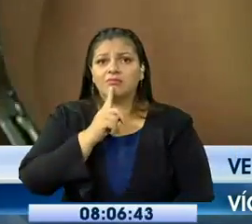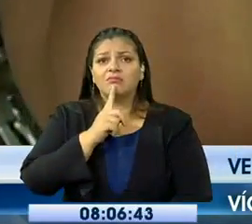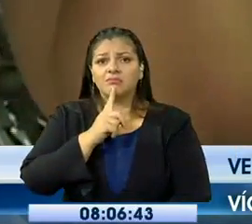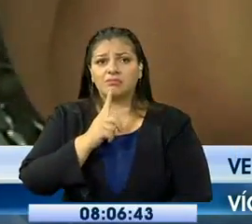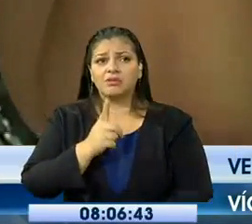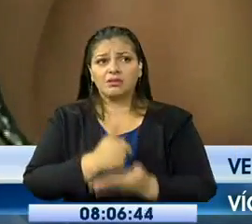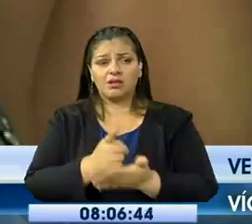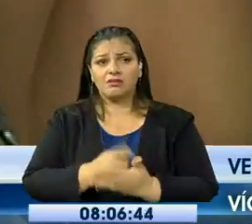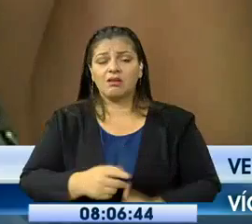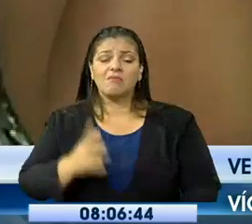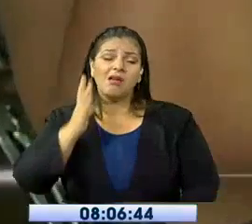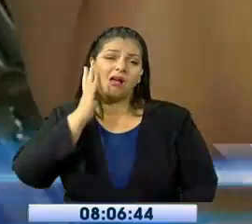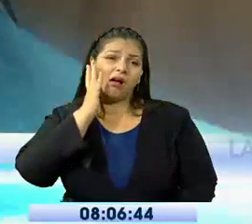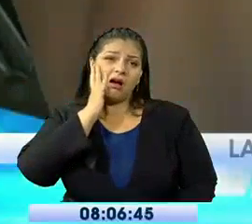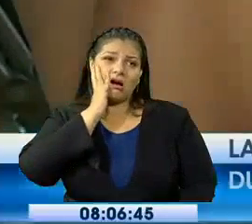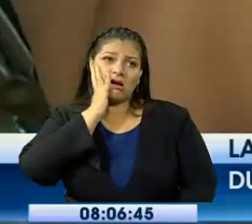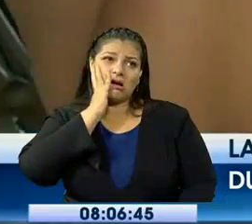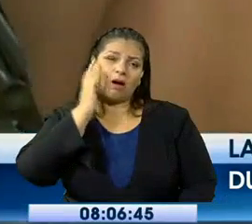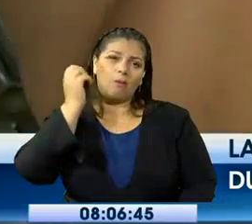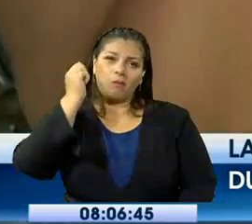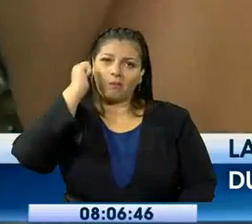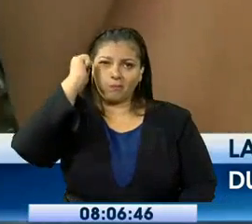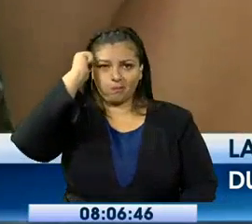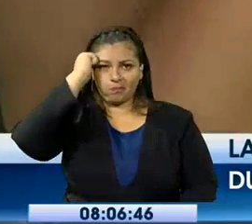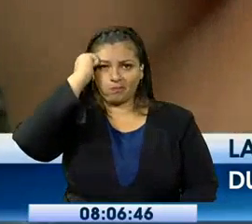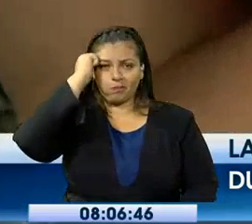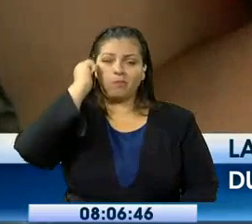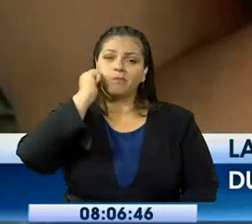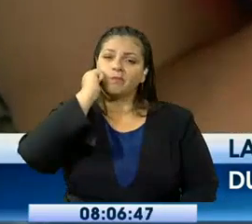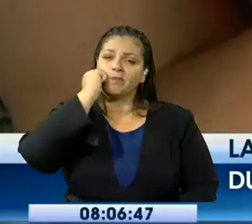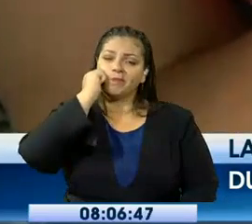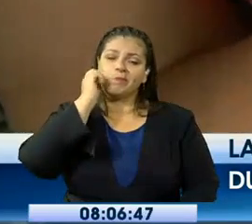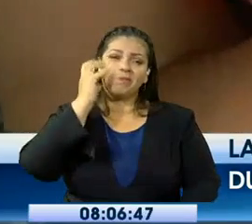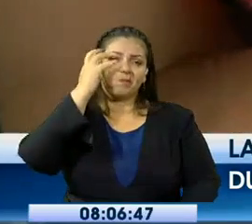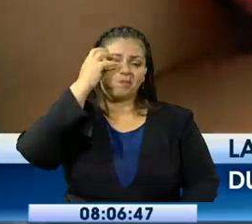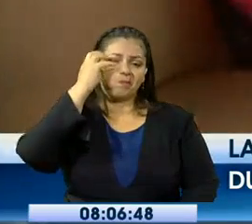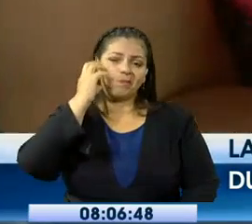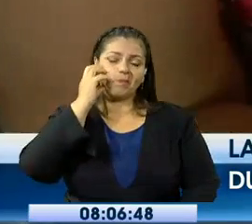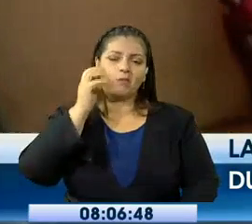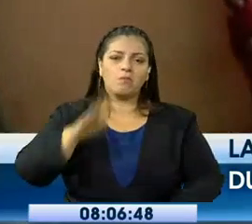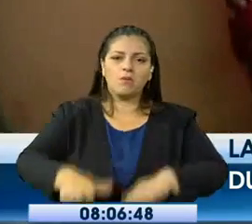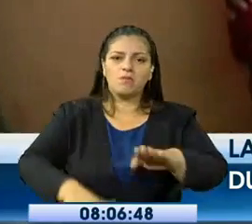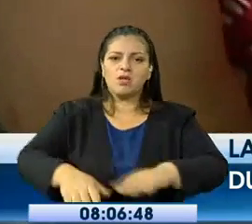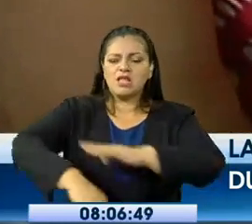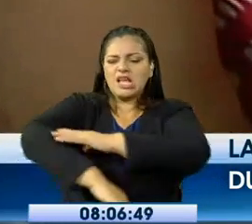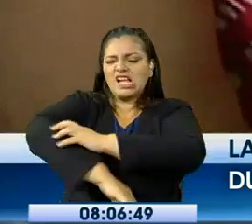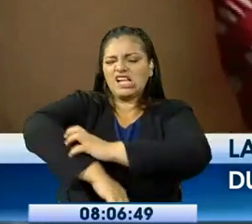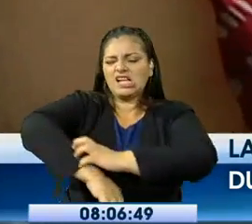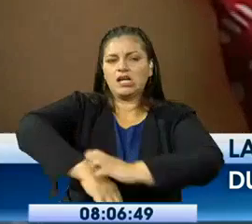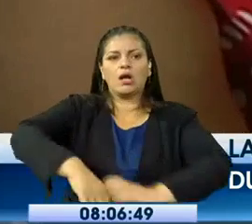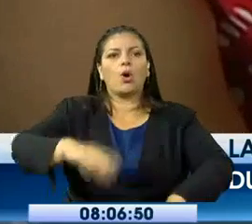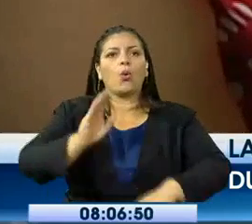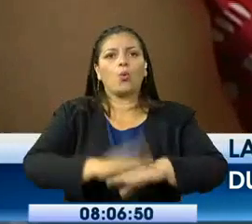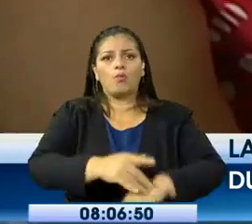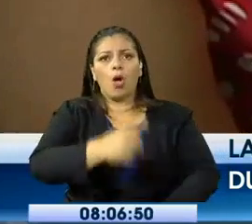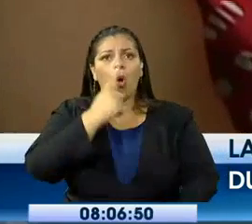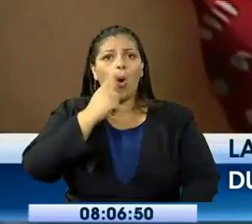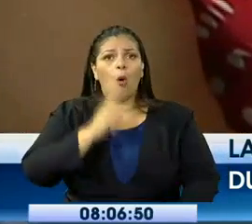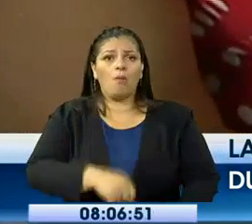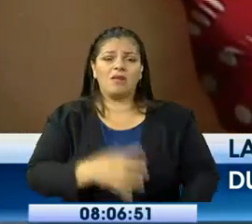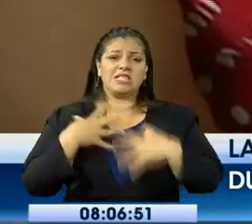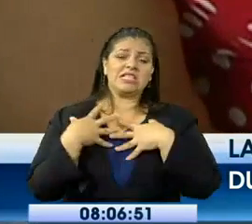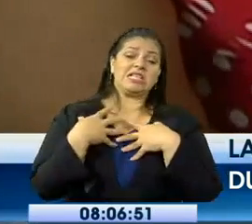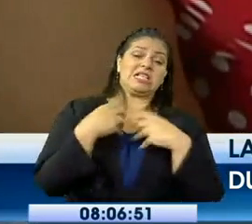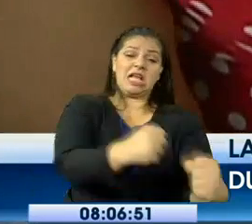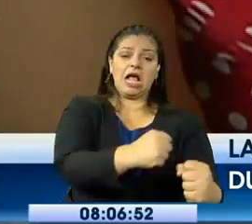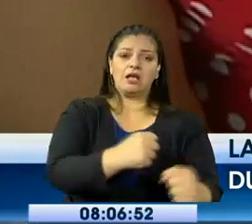tengo el hematoma aquí en la cabeza y raspada la pierna. Entonces ahí logra quitarme de la